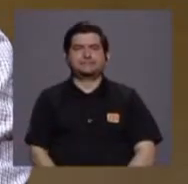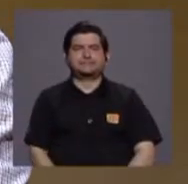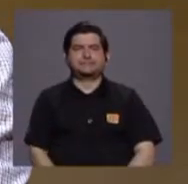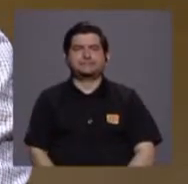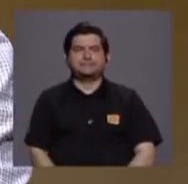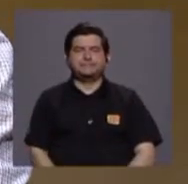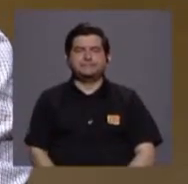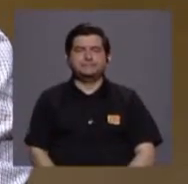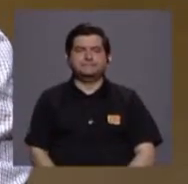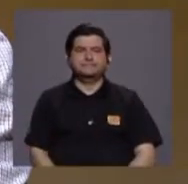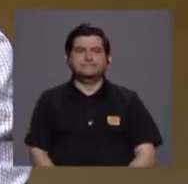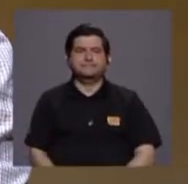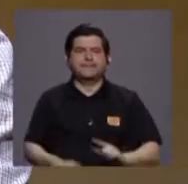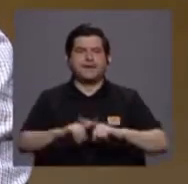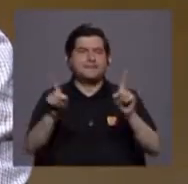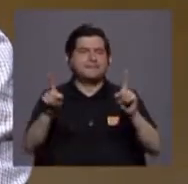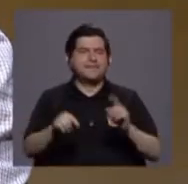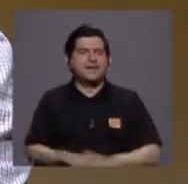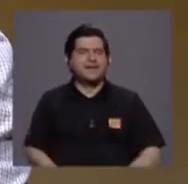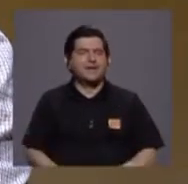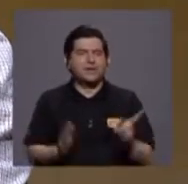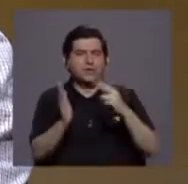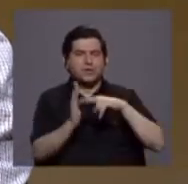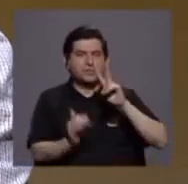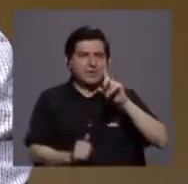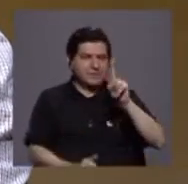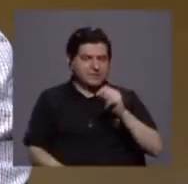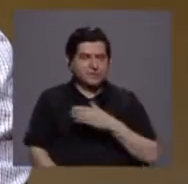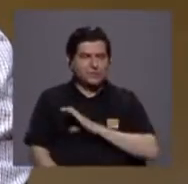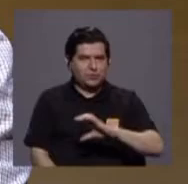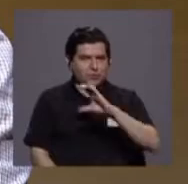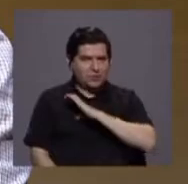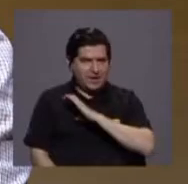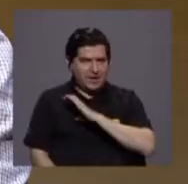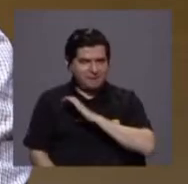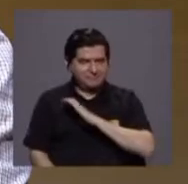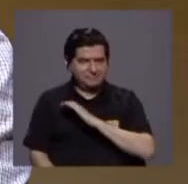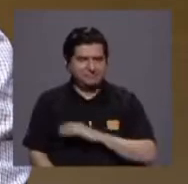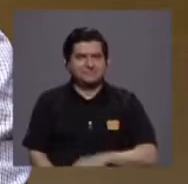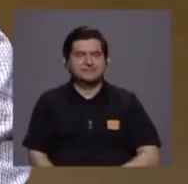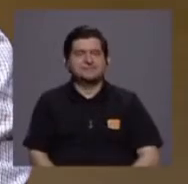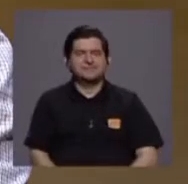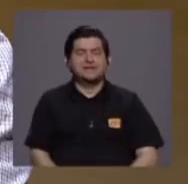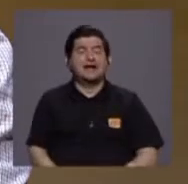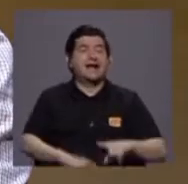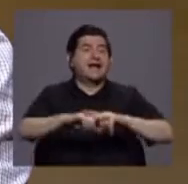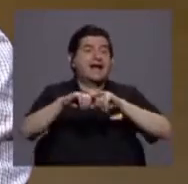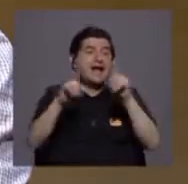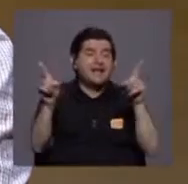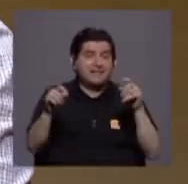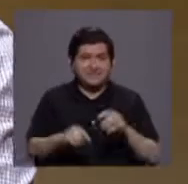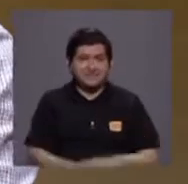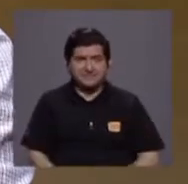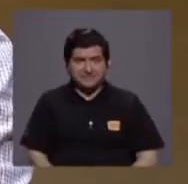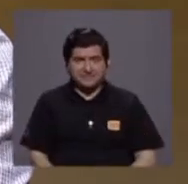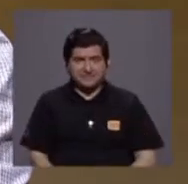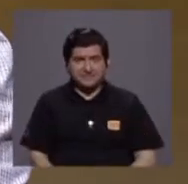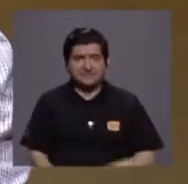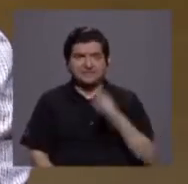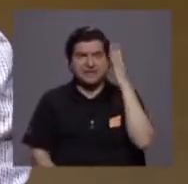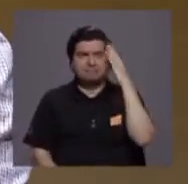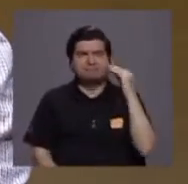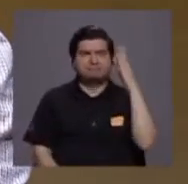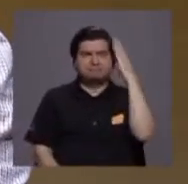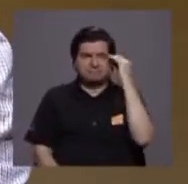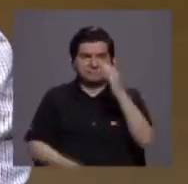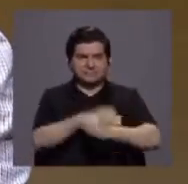Sin embargo, 2021 tiene la particularidad de que, a diferencia de lo que